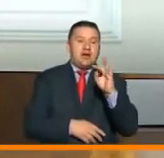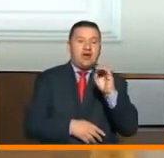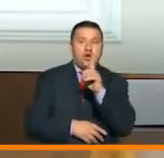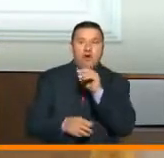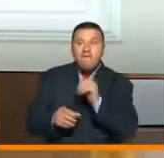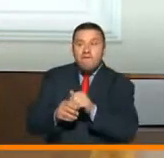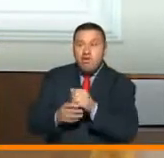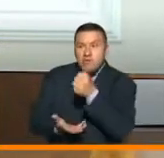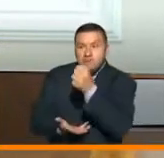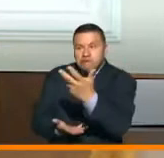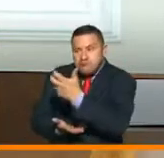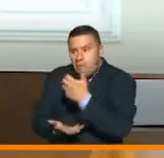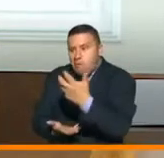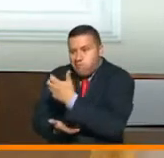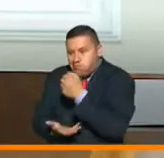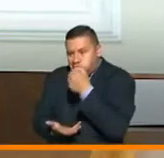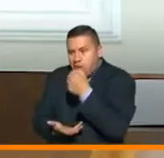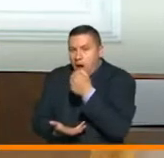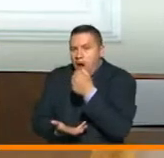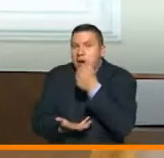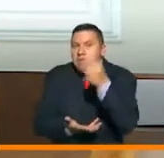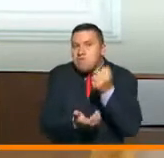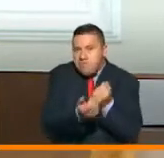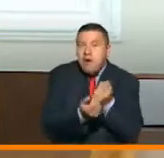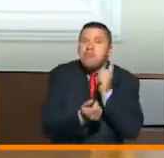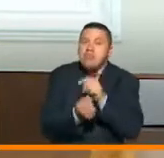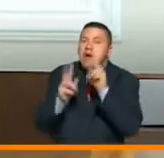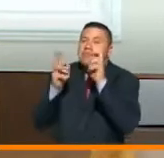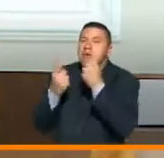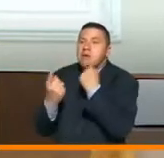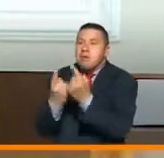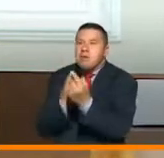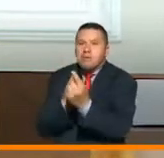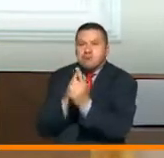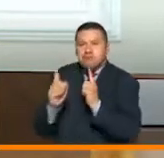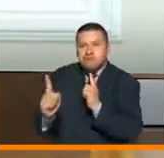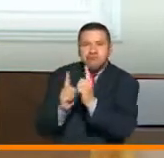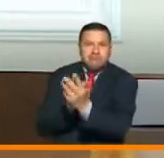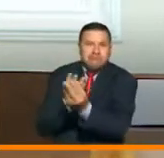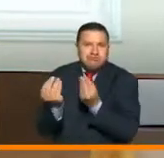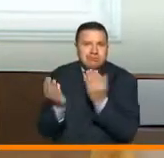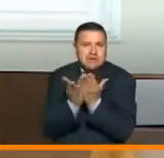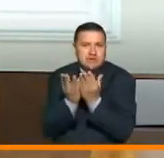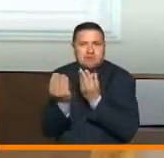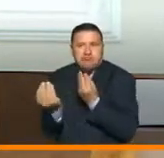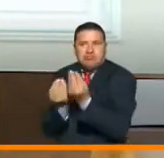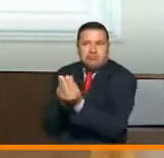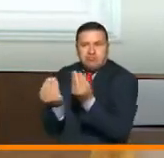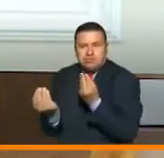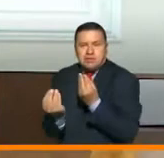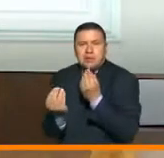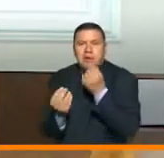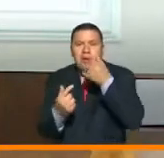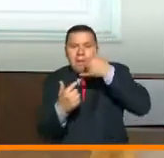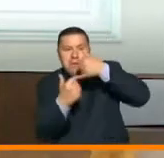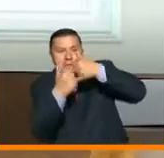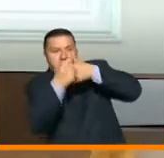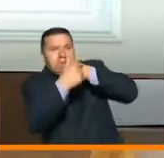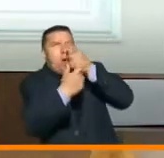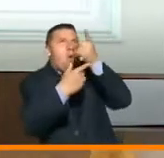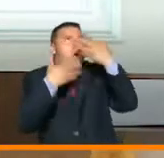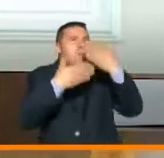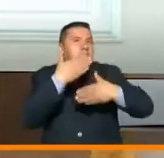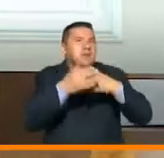Solidaridad y para hablar también sobre el modelo de alternancia, también en medio de muchas decisiones que se han tomado en algunos lugares de nuestra geografía nacional, donde